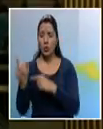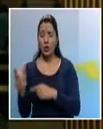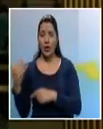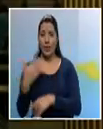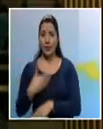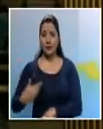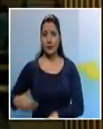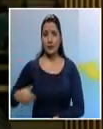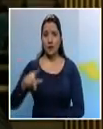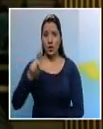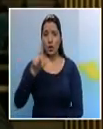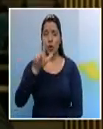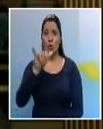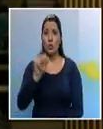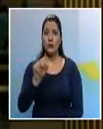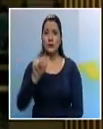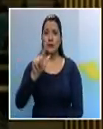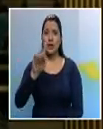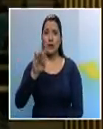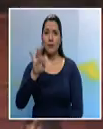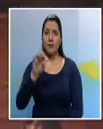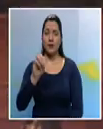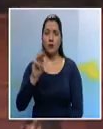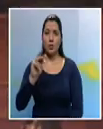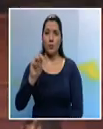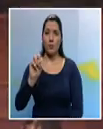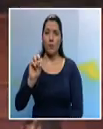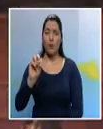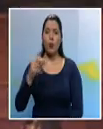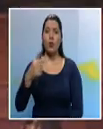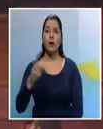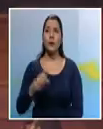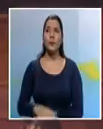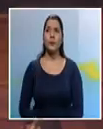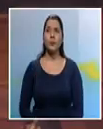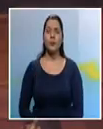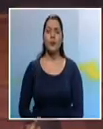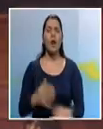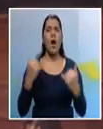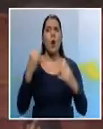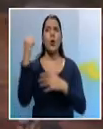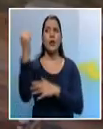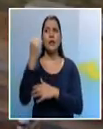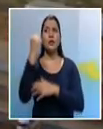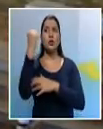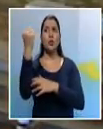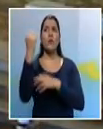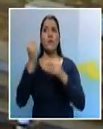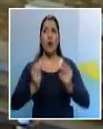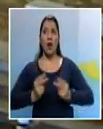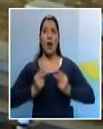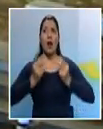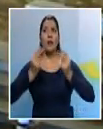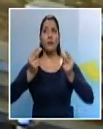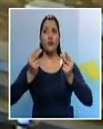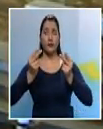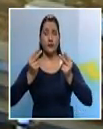de la República, Luis Alberto Monje Álvarez. Es el triunfo de la vida sobre la muerte,